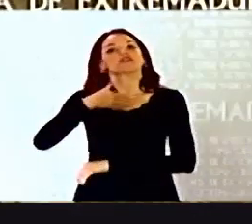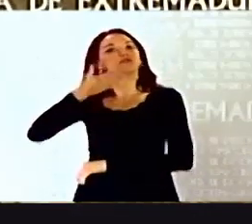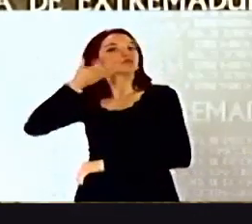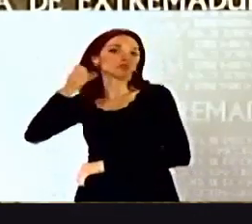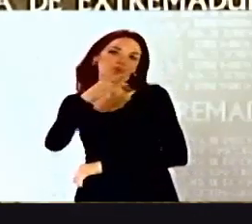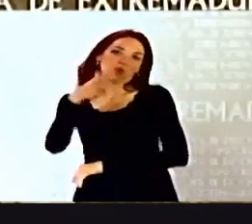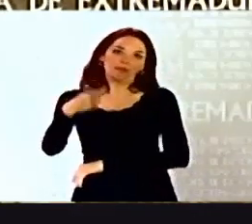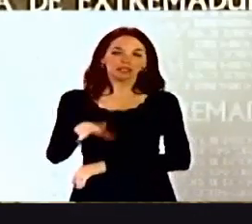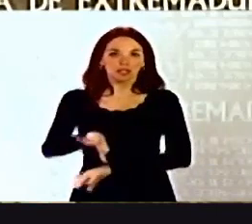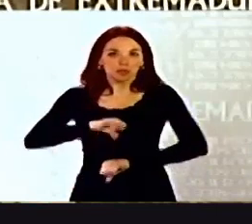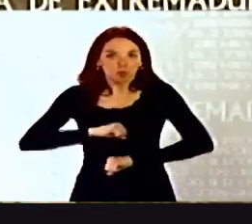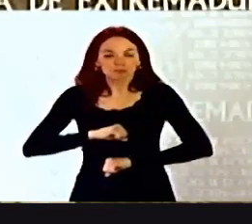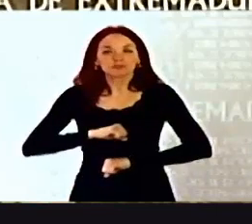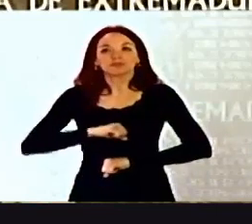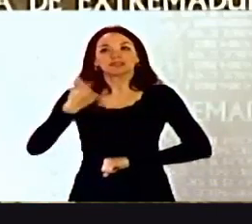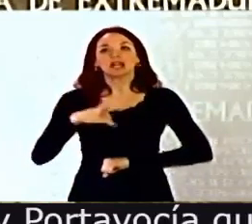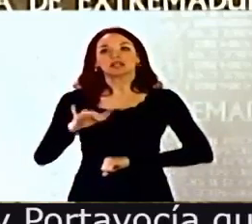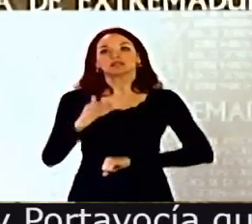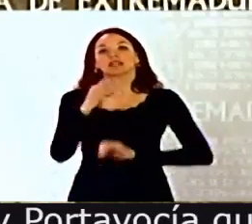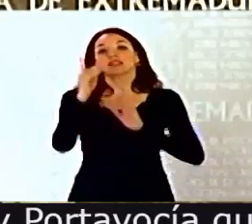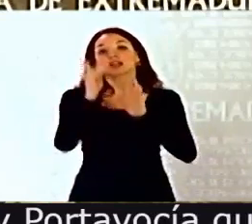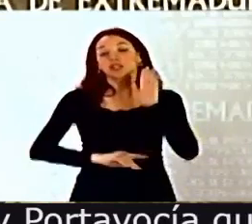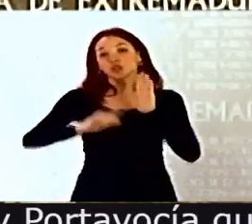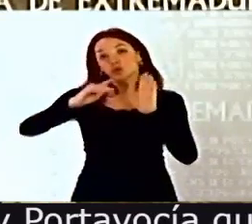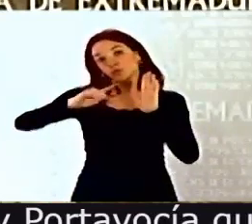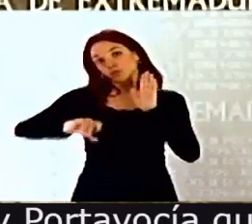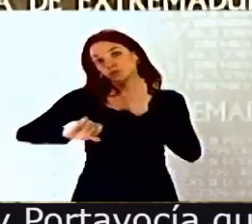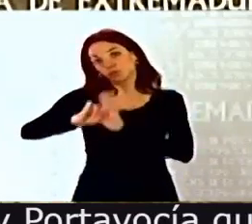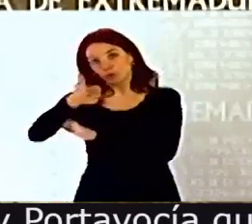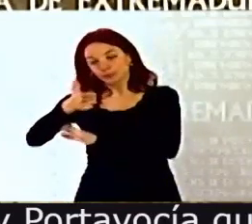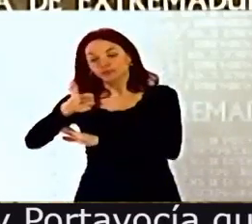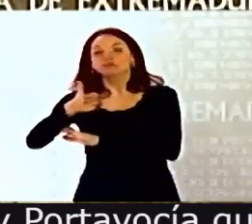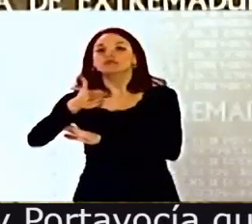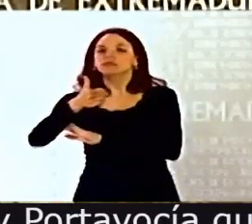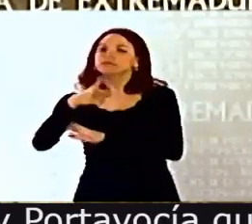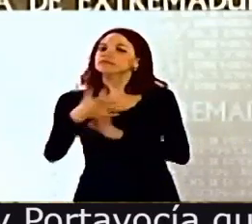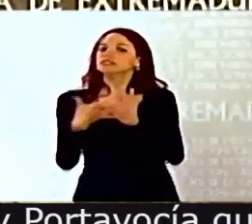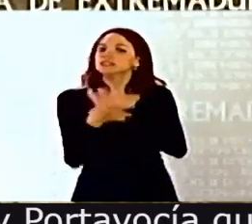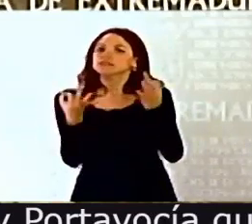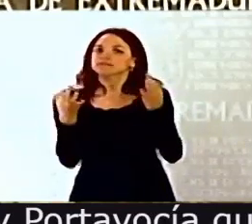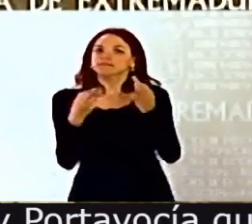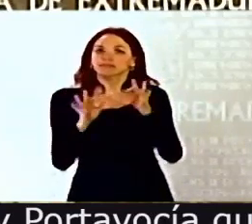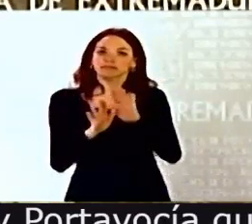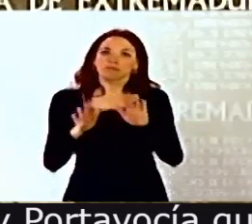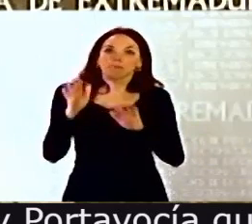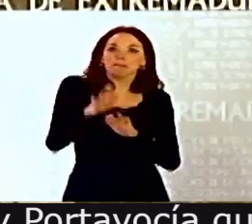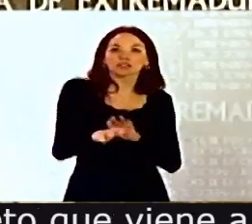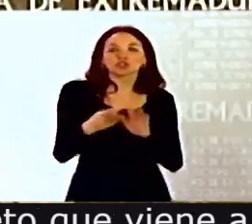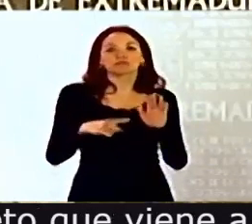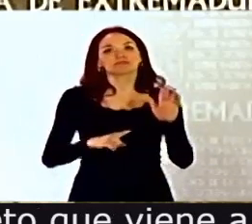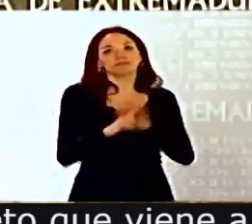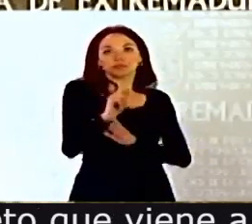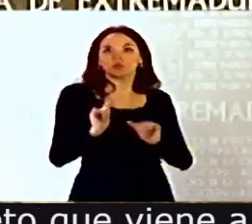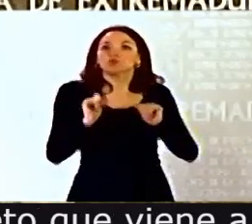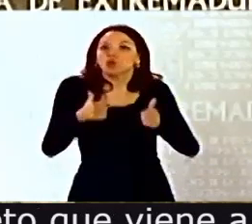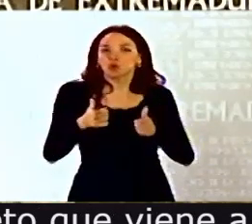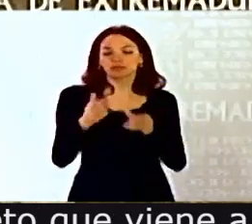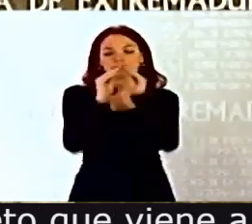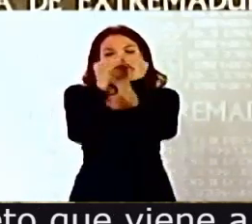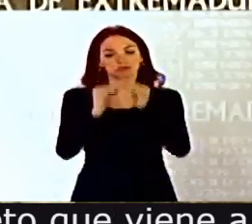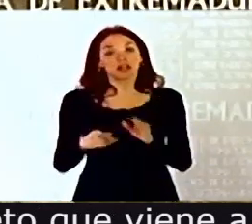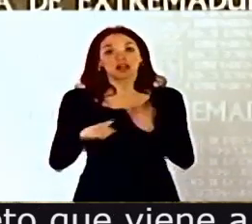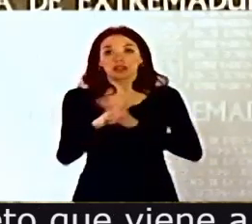presidir, aprobamos hoy un decreto que viene a ser el primer paso para empezar a desarrollar